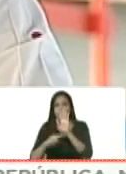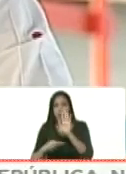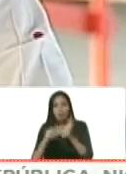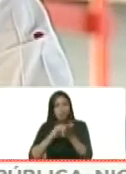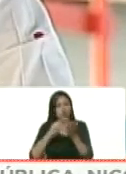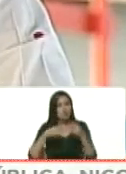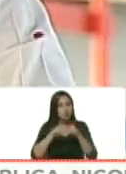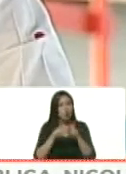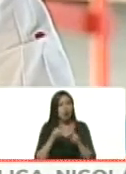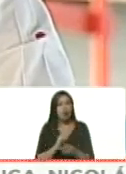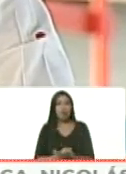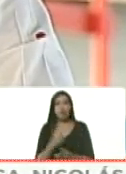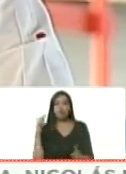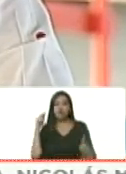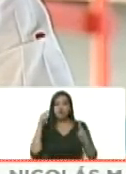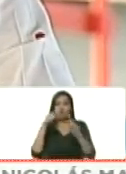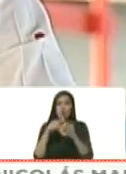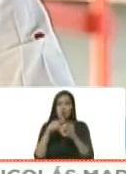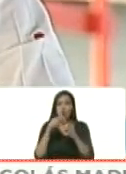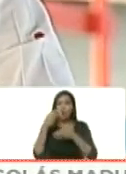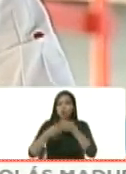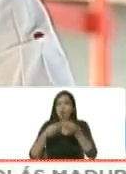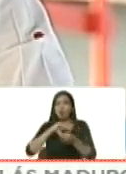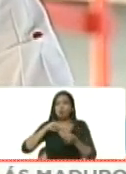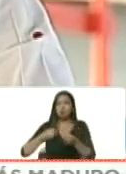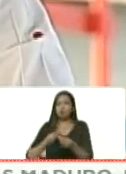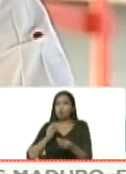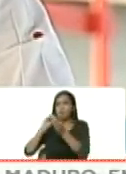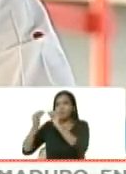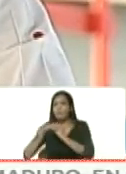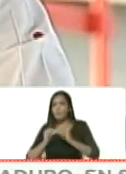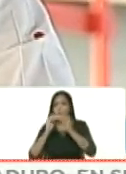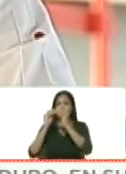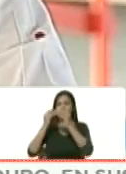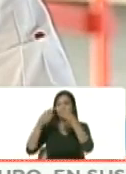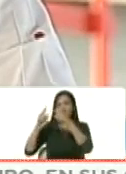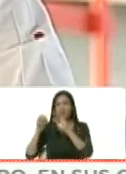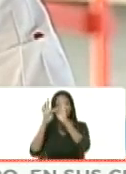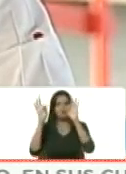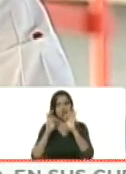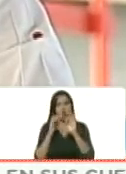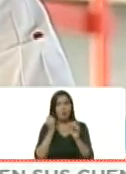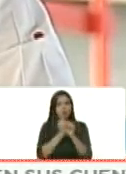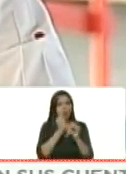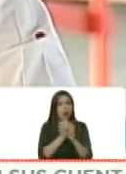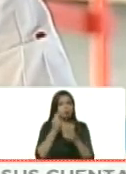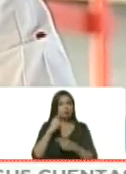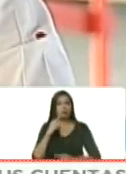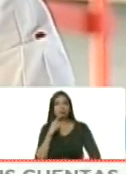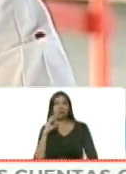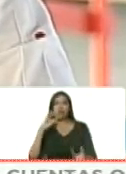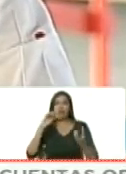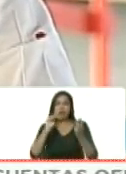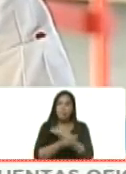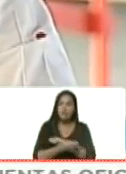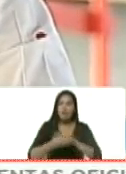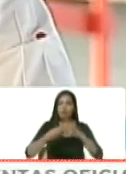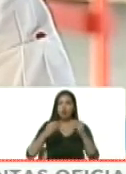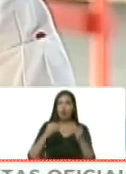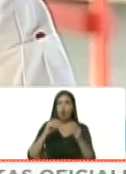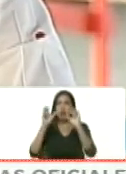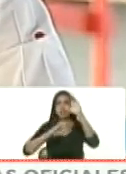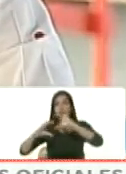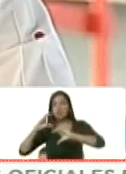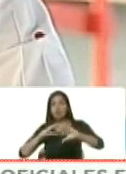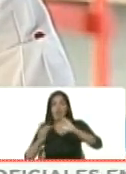planteaba sobre el objeto de cómo reconstruir una dinámica distinta de lo que veníamos haciendo hasta ahorita, que es tener una ciencia